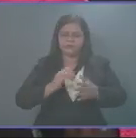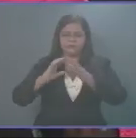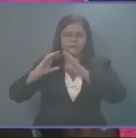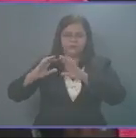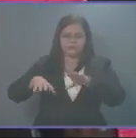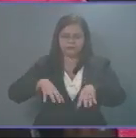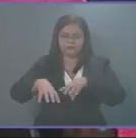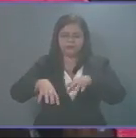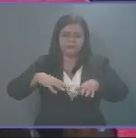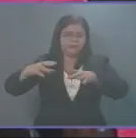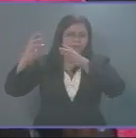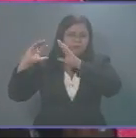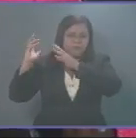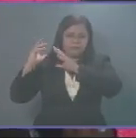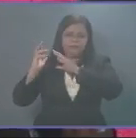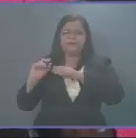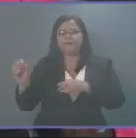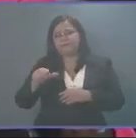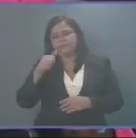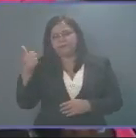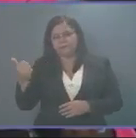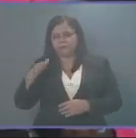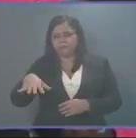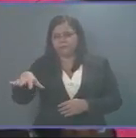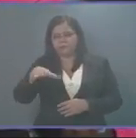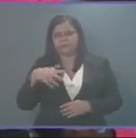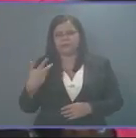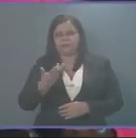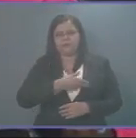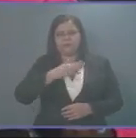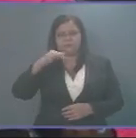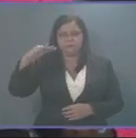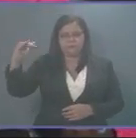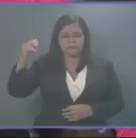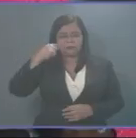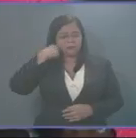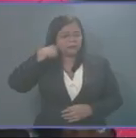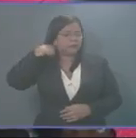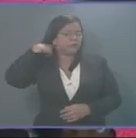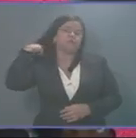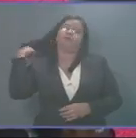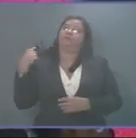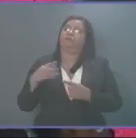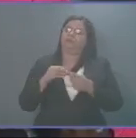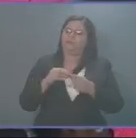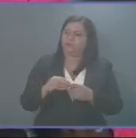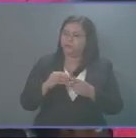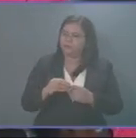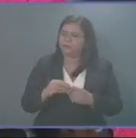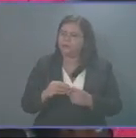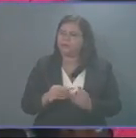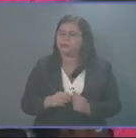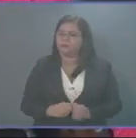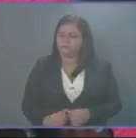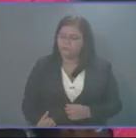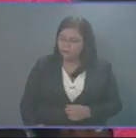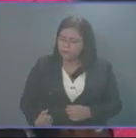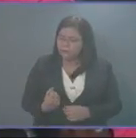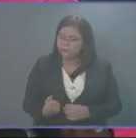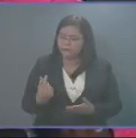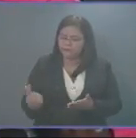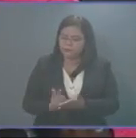de Sonsonate y de otras partes de nuestro país, pero principalmente a los alumnos